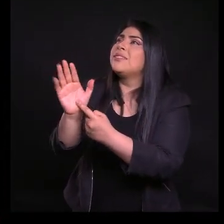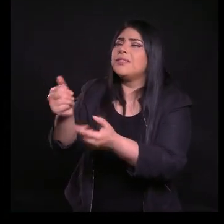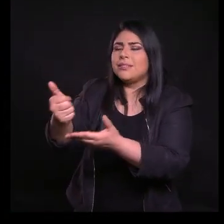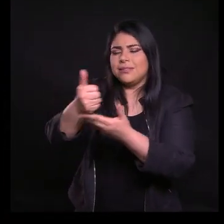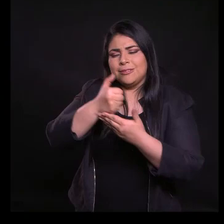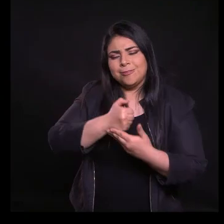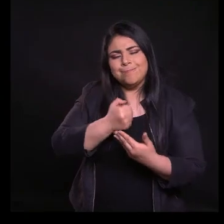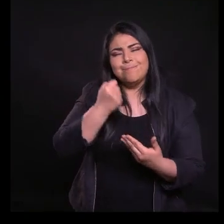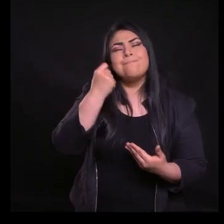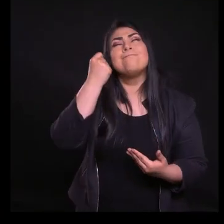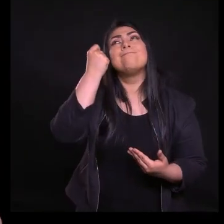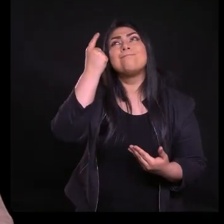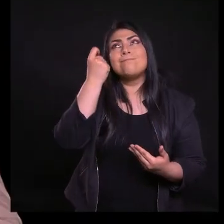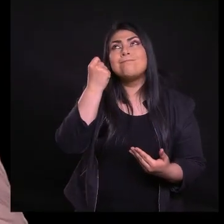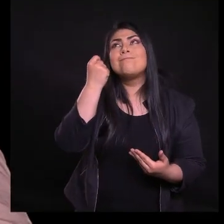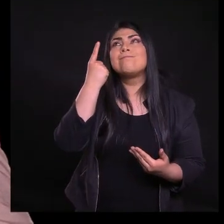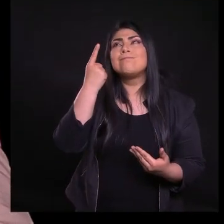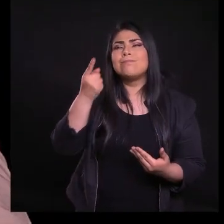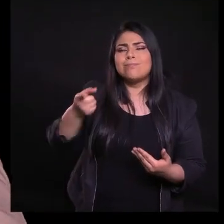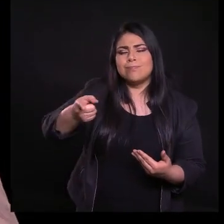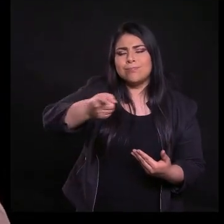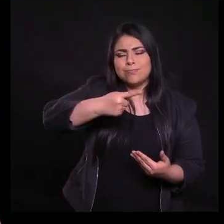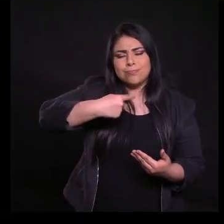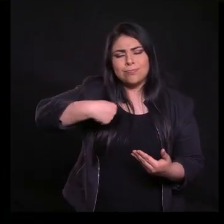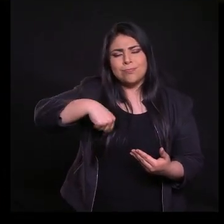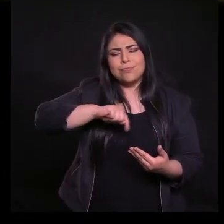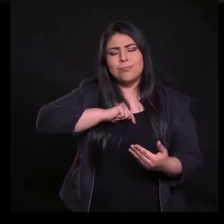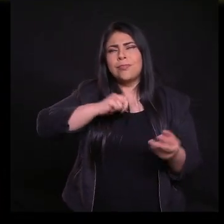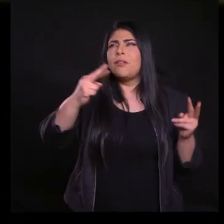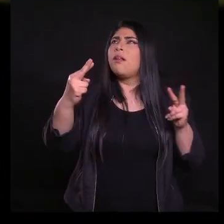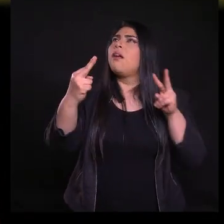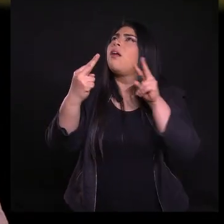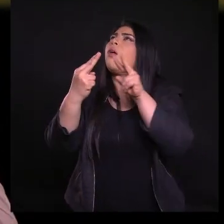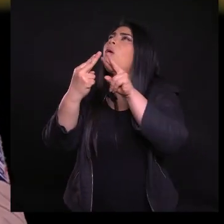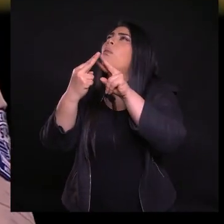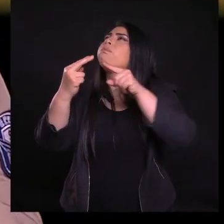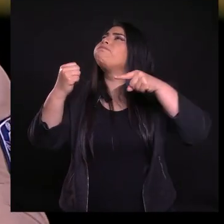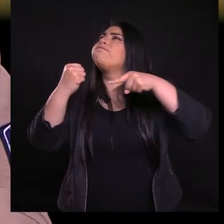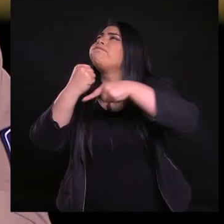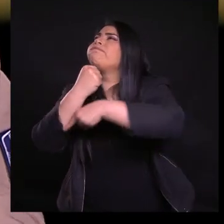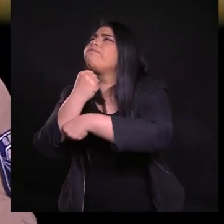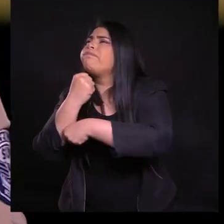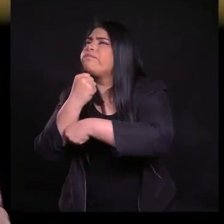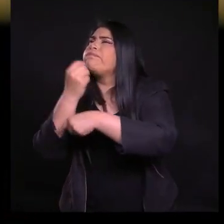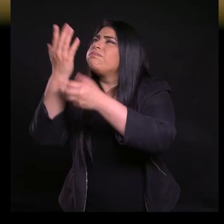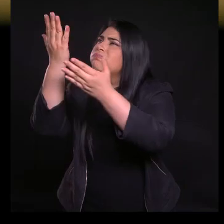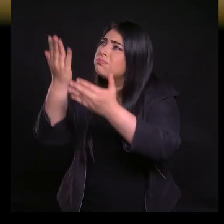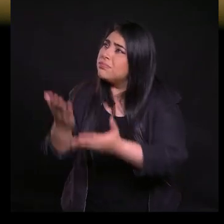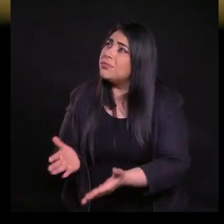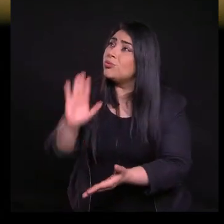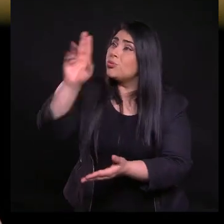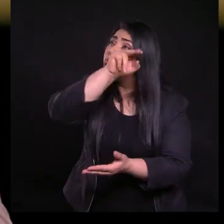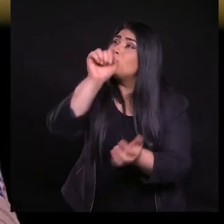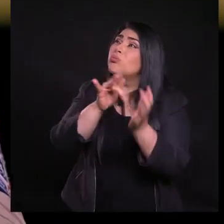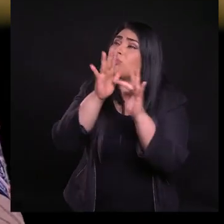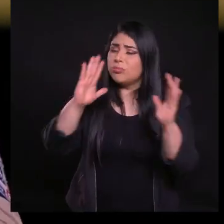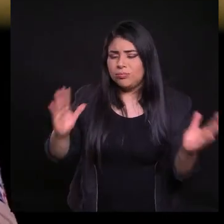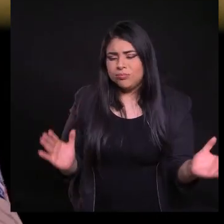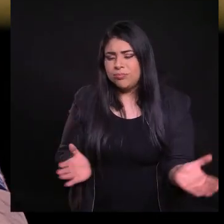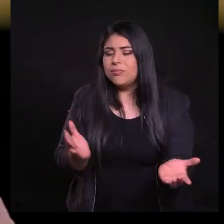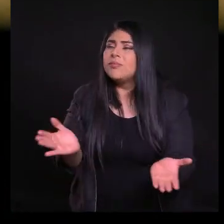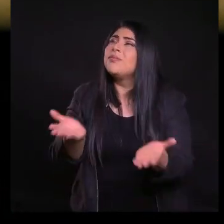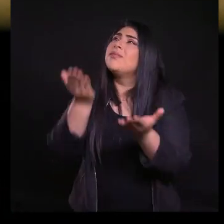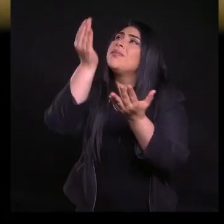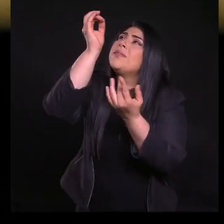que es saber quién eres para cada uno de nosotros exaltamos tu nombre bendecimos tu